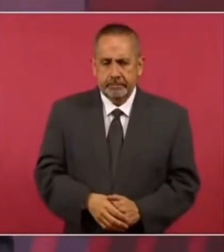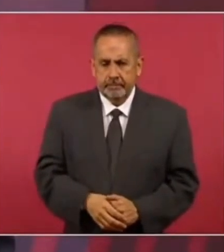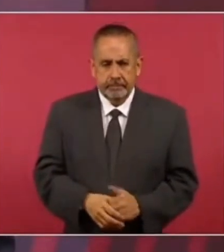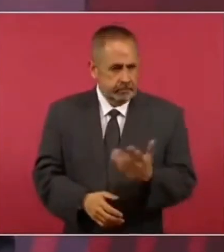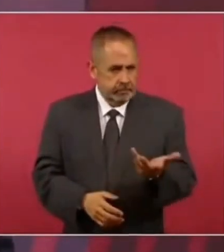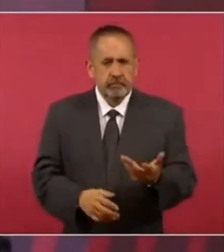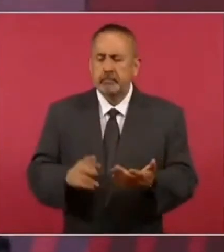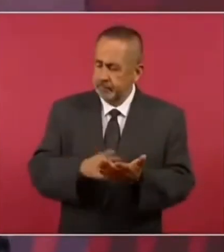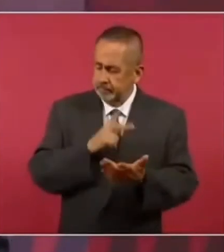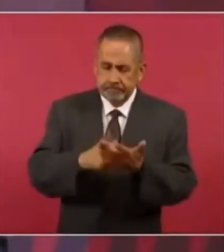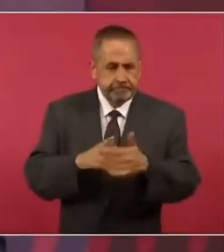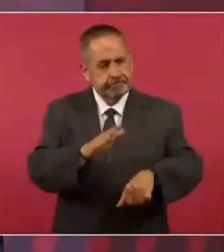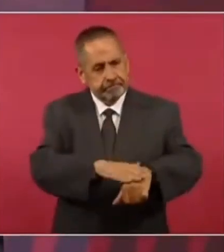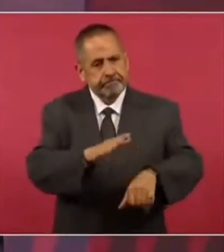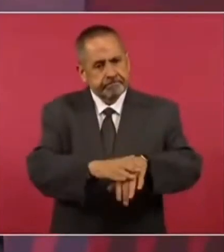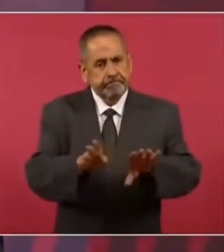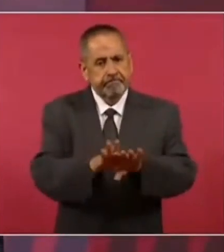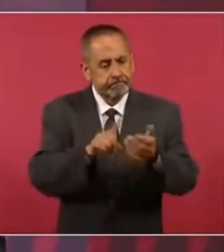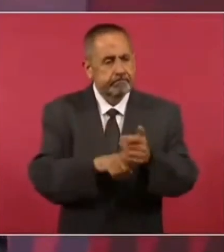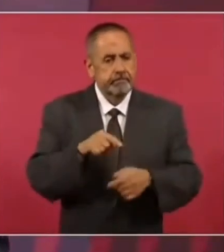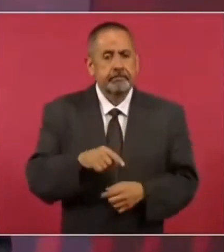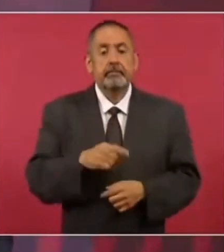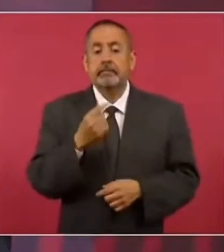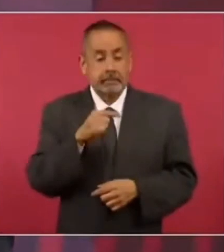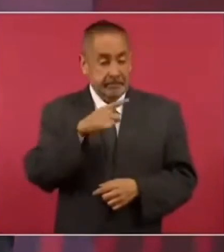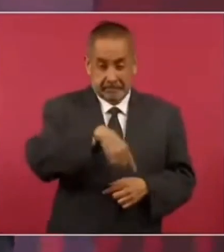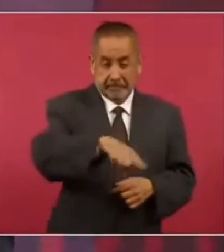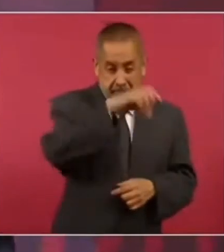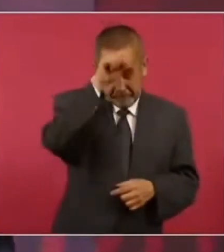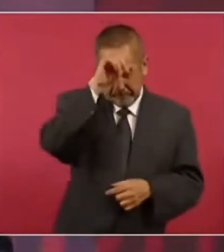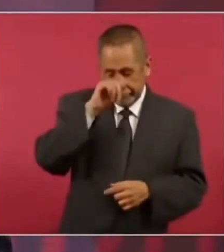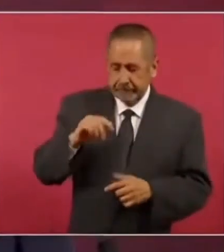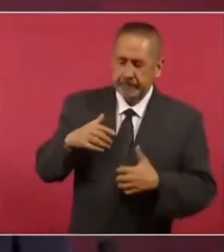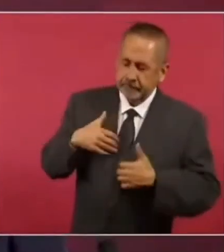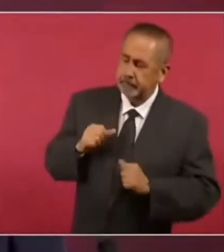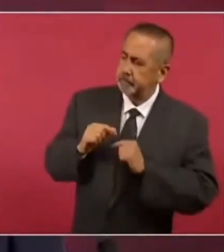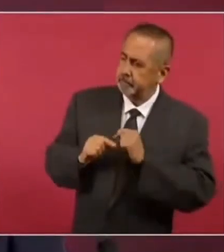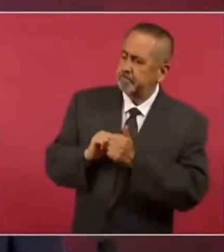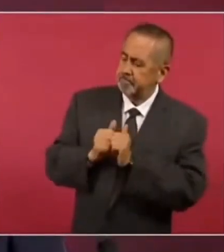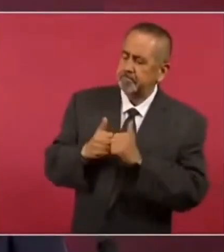Es lo que hemos estado planteando. Y han ido entendiendo poco a poco las mineras.